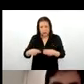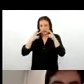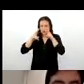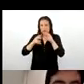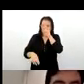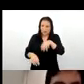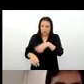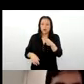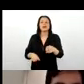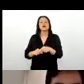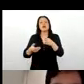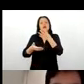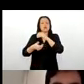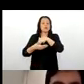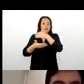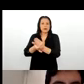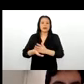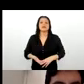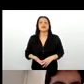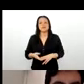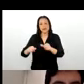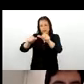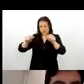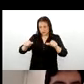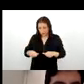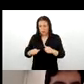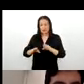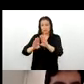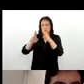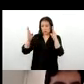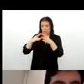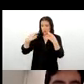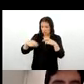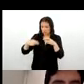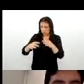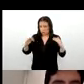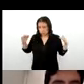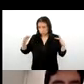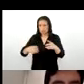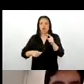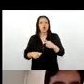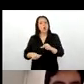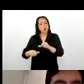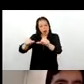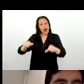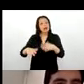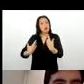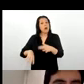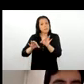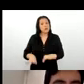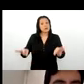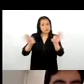Como parte de las áreas que hemos aperturado, un área muy importante que tenemos en la zona